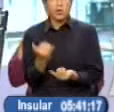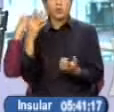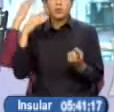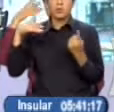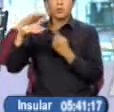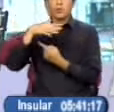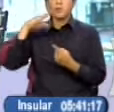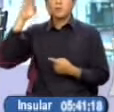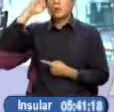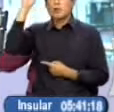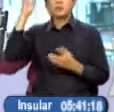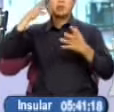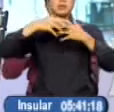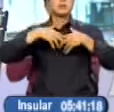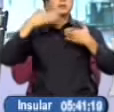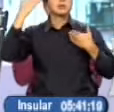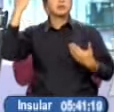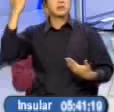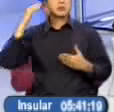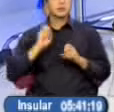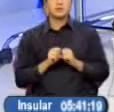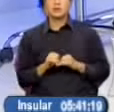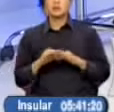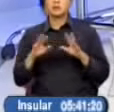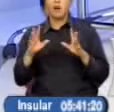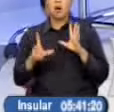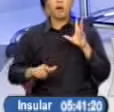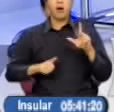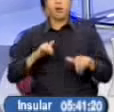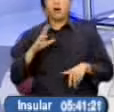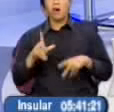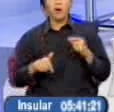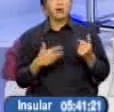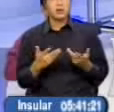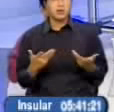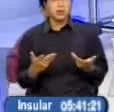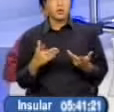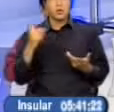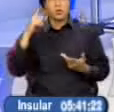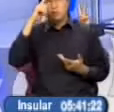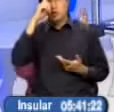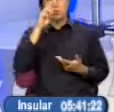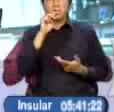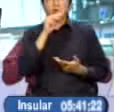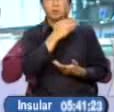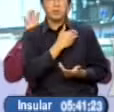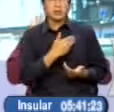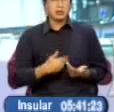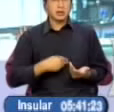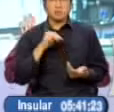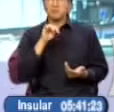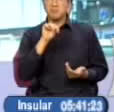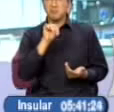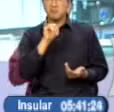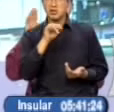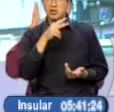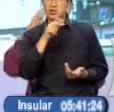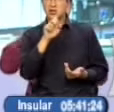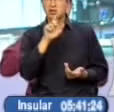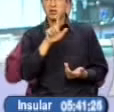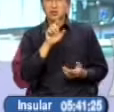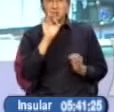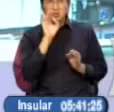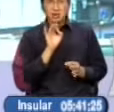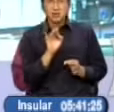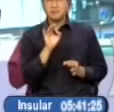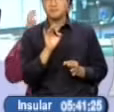como una crisis política general en la que la corrupción resta legitimidad al gobierno de michel temer una crisis económica con